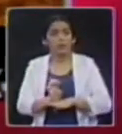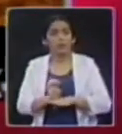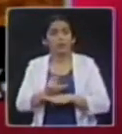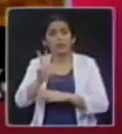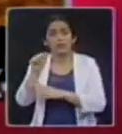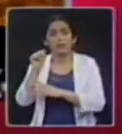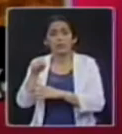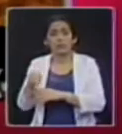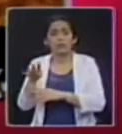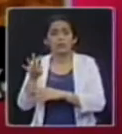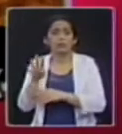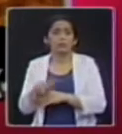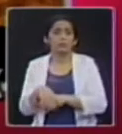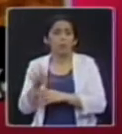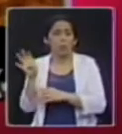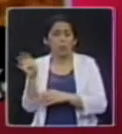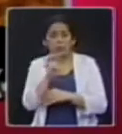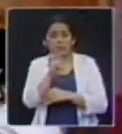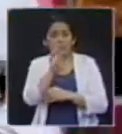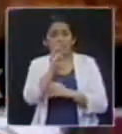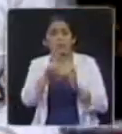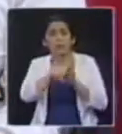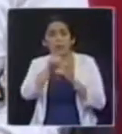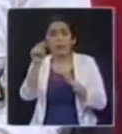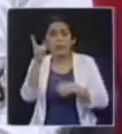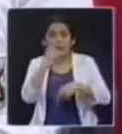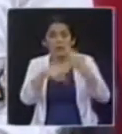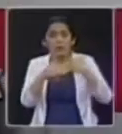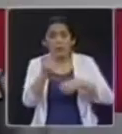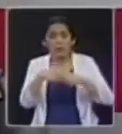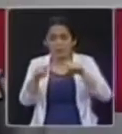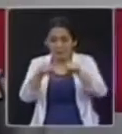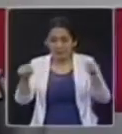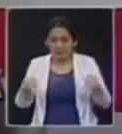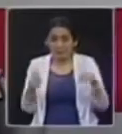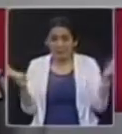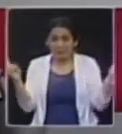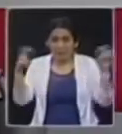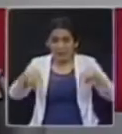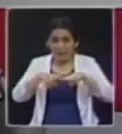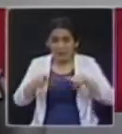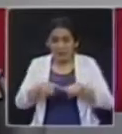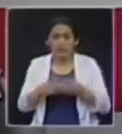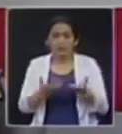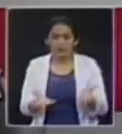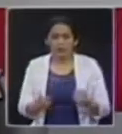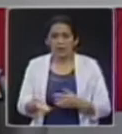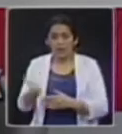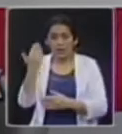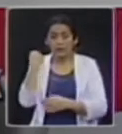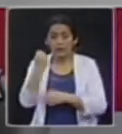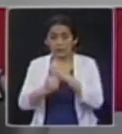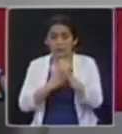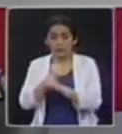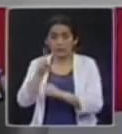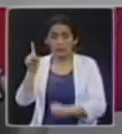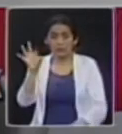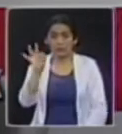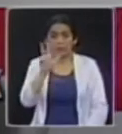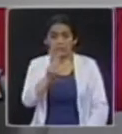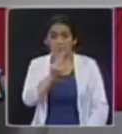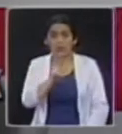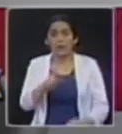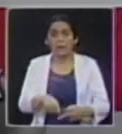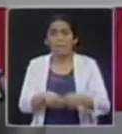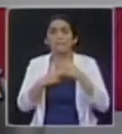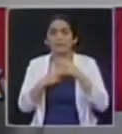vendedores de repuestos y baterías. Amigos televidentes, Baterías Edna es una empresa creada en 1933, hace 83